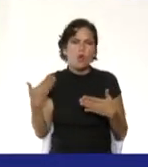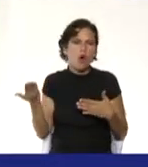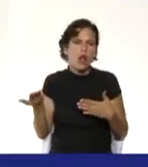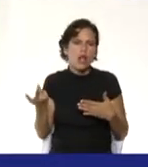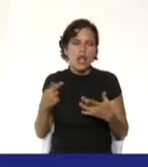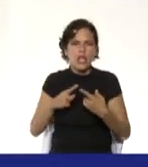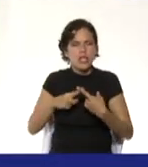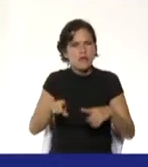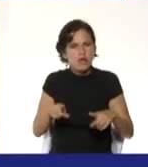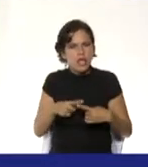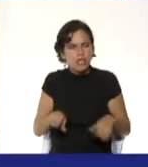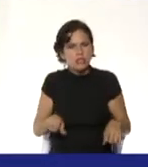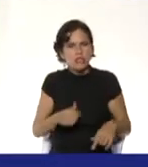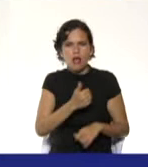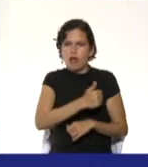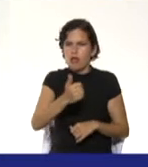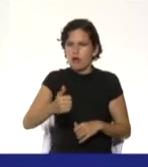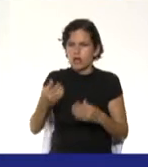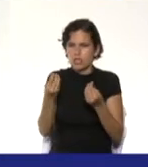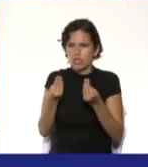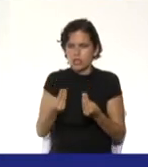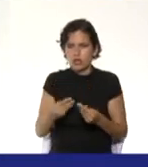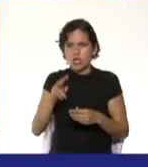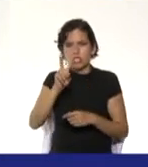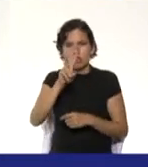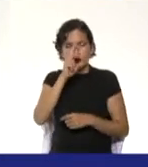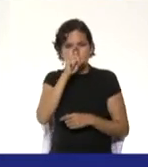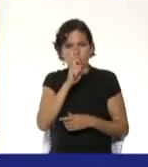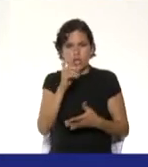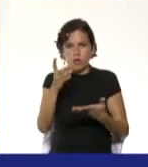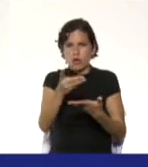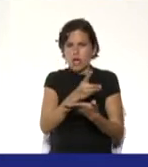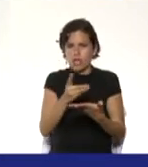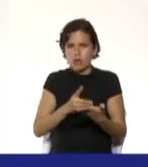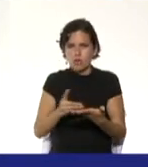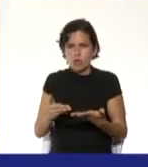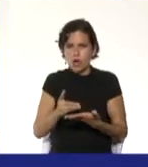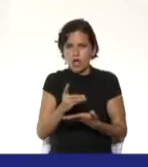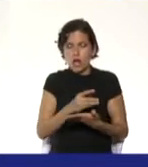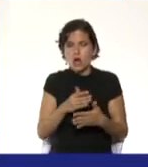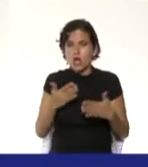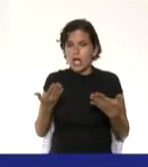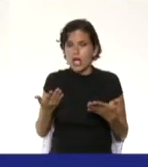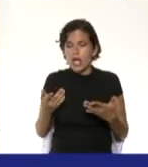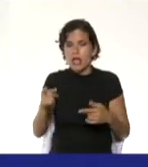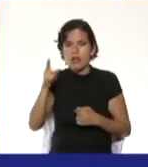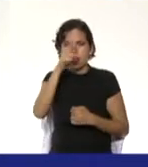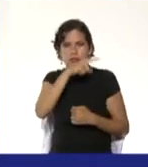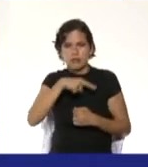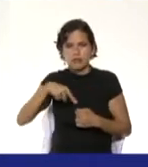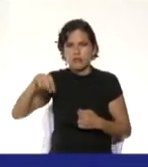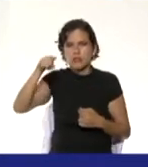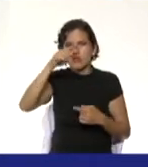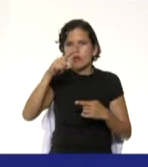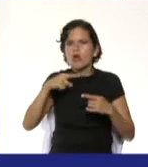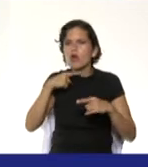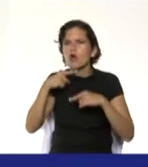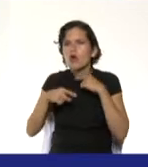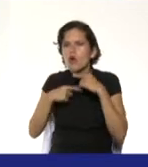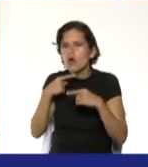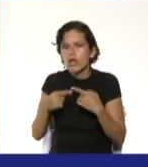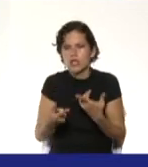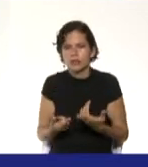es la diferencia en cada una de esas texturas. En segundo año van a dibujar lo que es el círculo